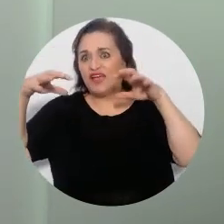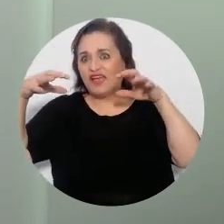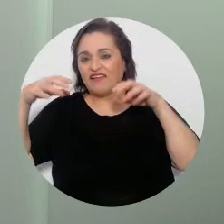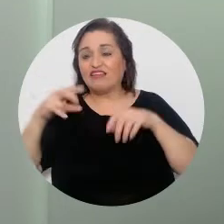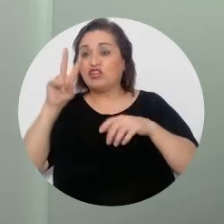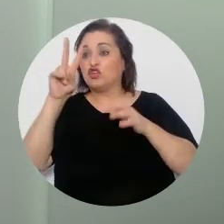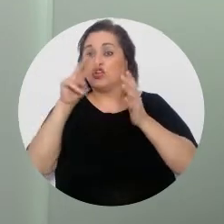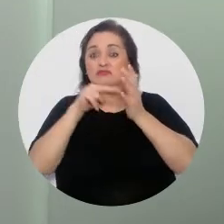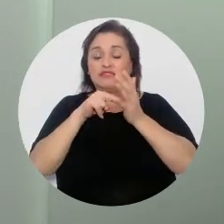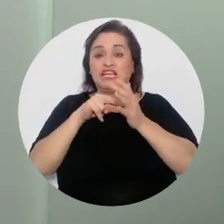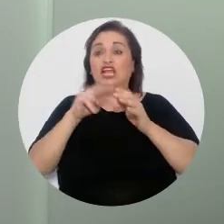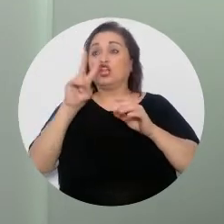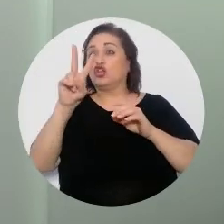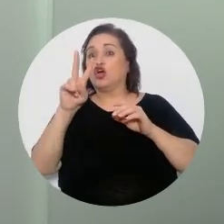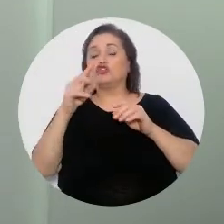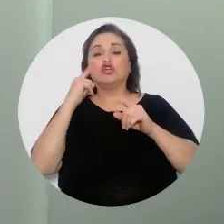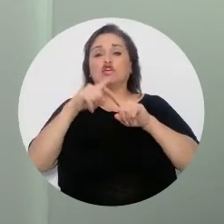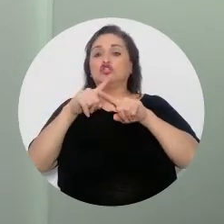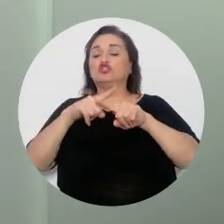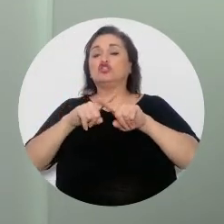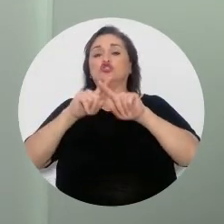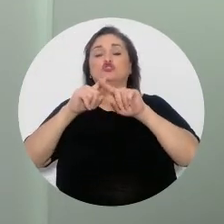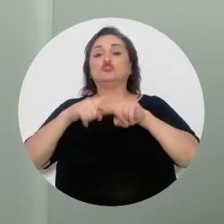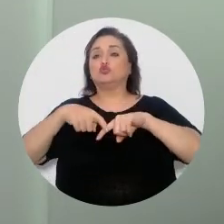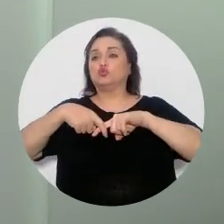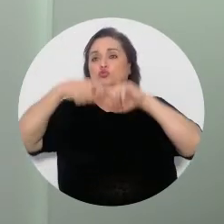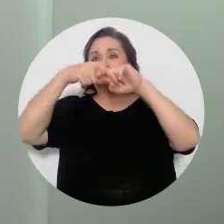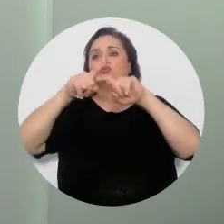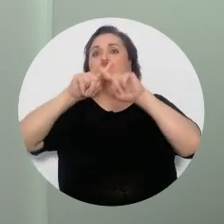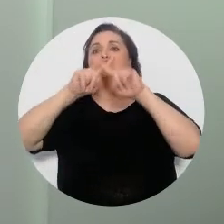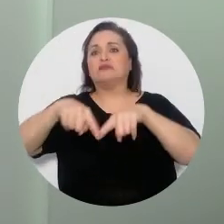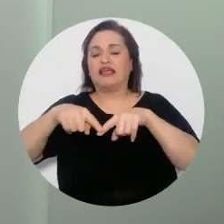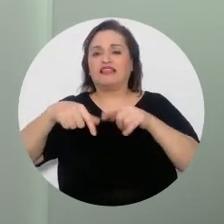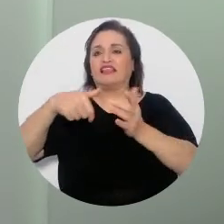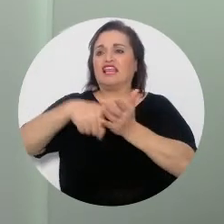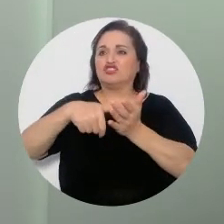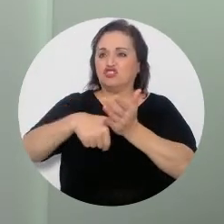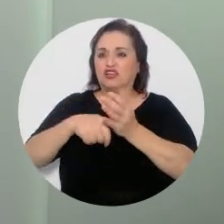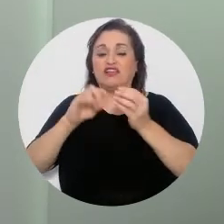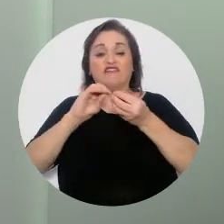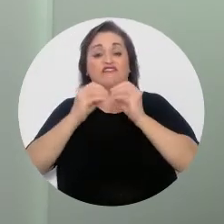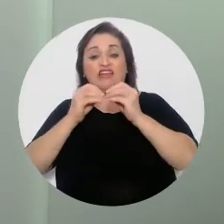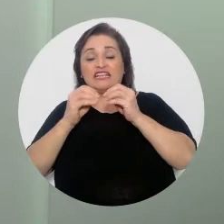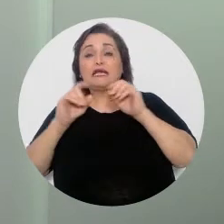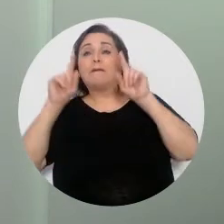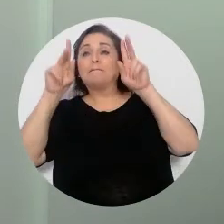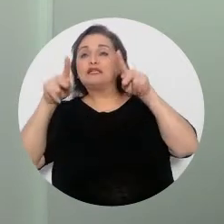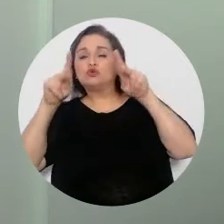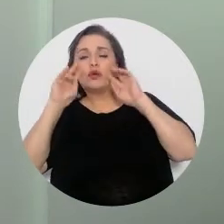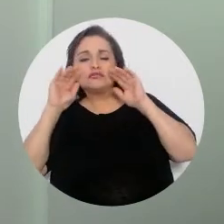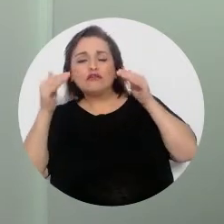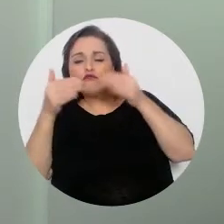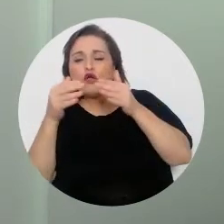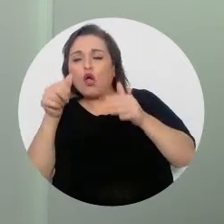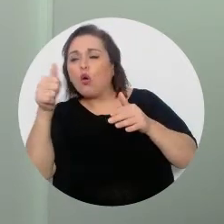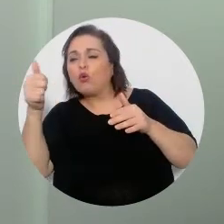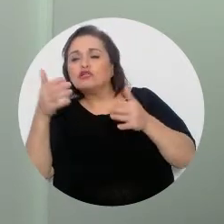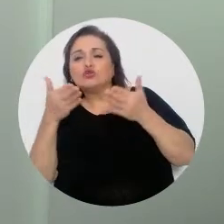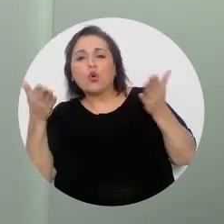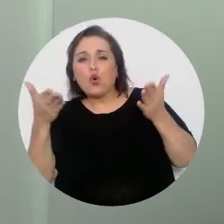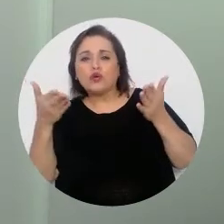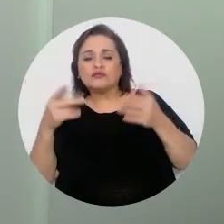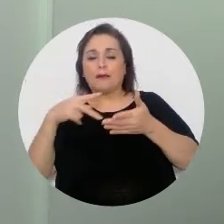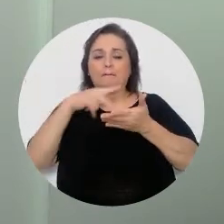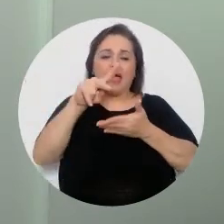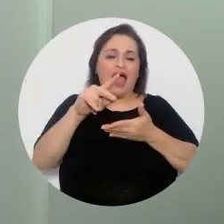lluviosa. Ya en el 2012 tuvieron que suspender algunas elecciones. Segundo, porque es una fecha donde las personas están más enfocadas en otras